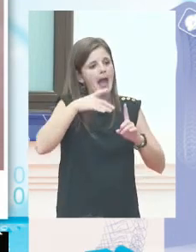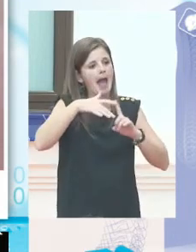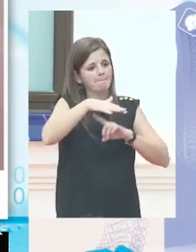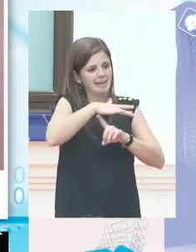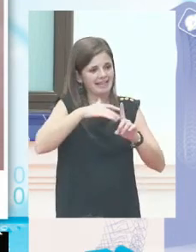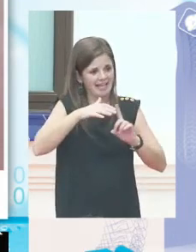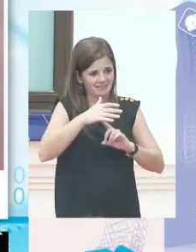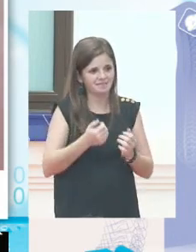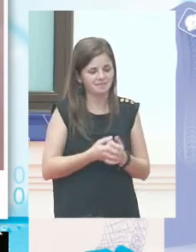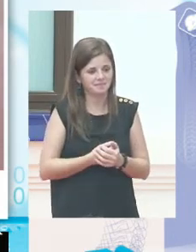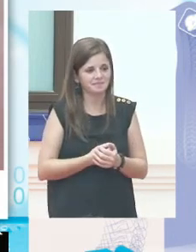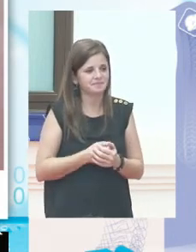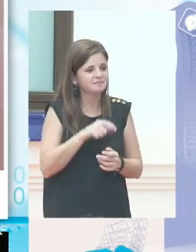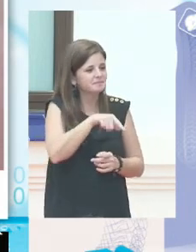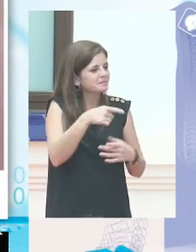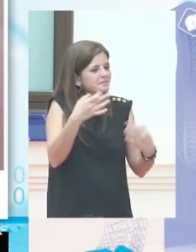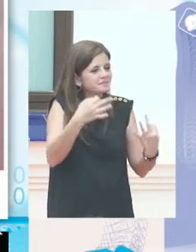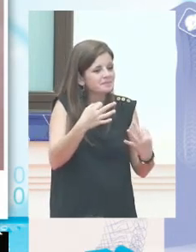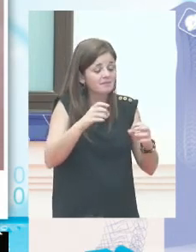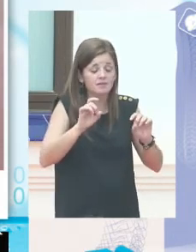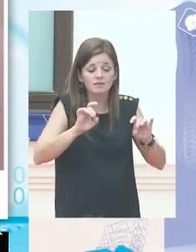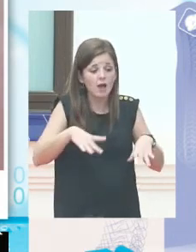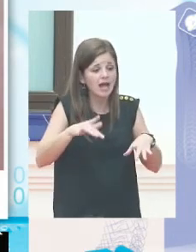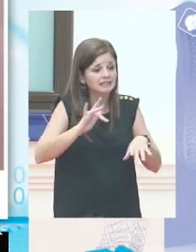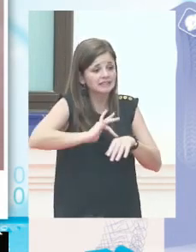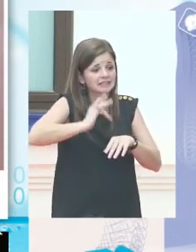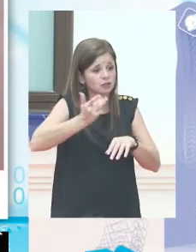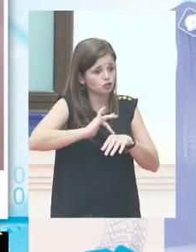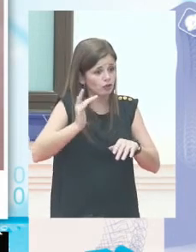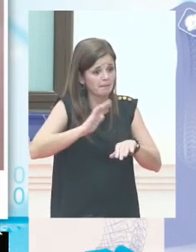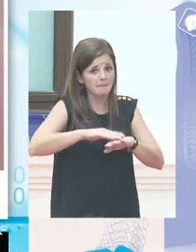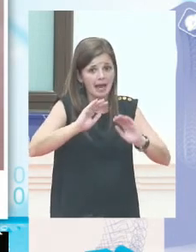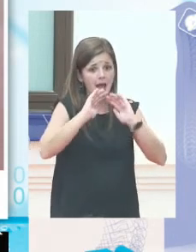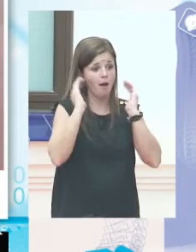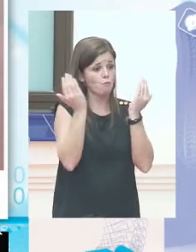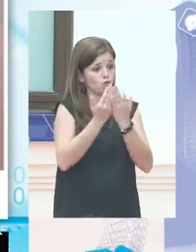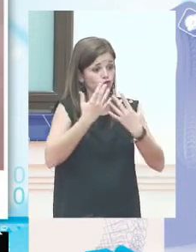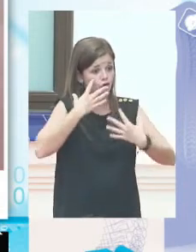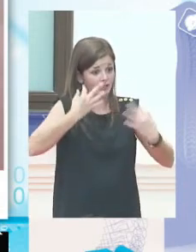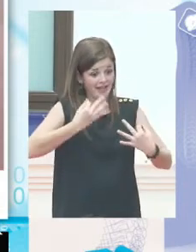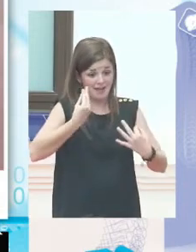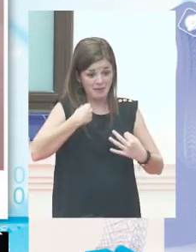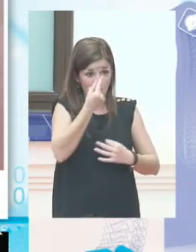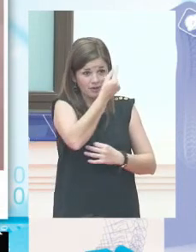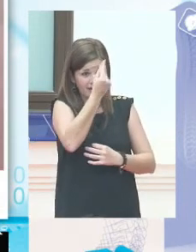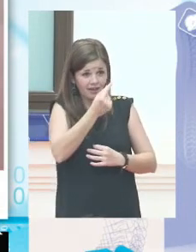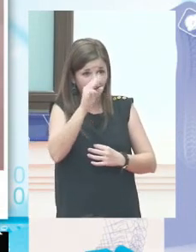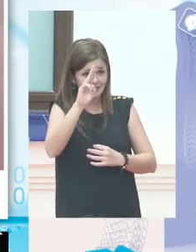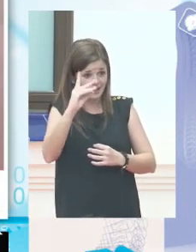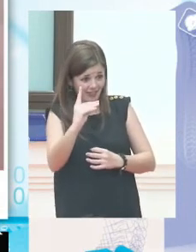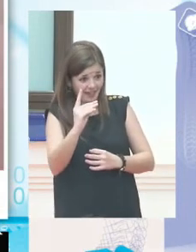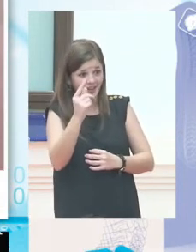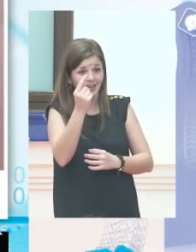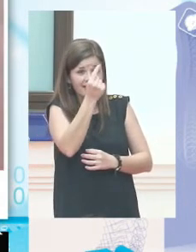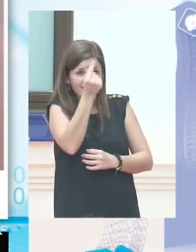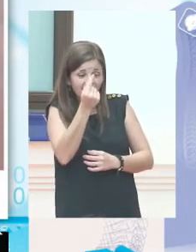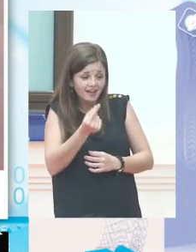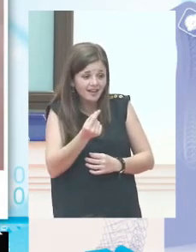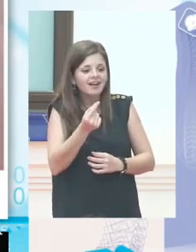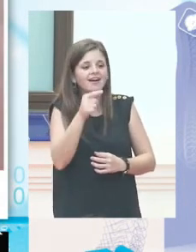Pues acoplar sensores a ese mundo real que hemos hecho tridimensional, que hemos hecho virtual, para tomar